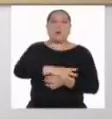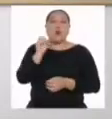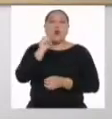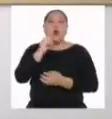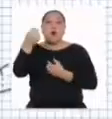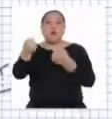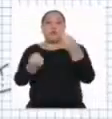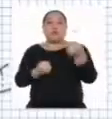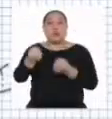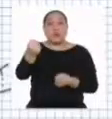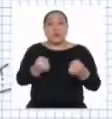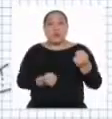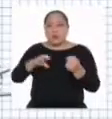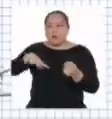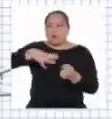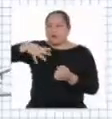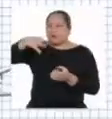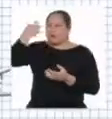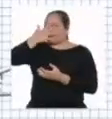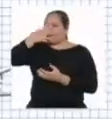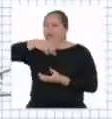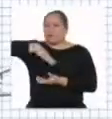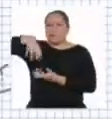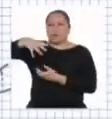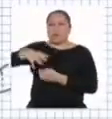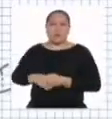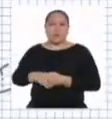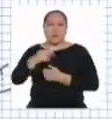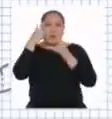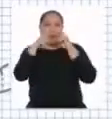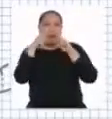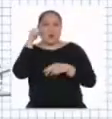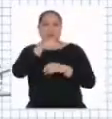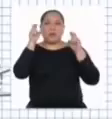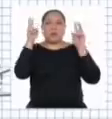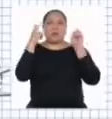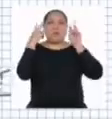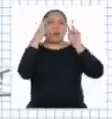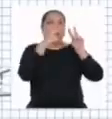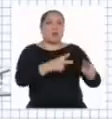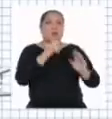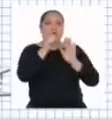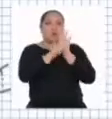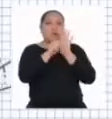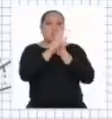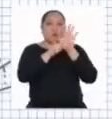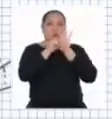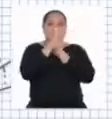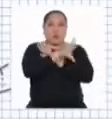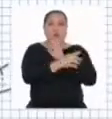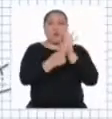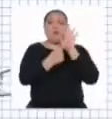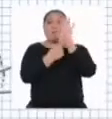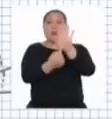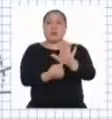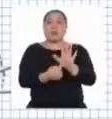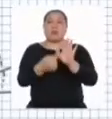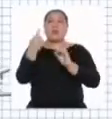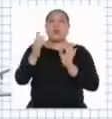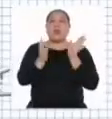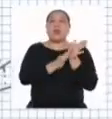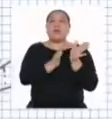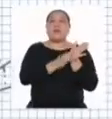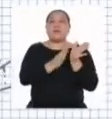vehículos motorizados. Para ahondar más en el tema, veamos juntos un fragmento del siguiente video presentado por